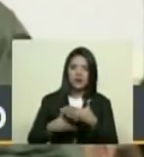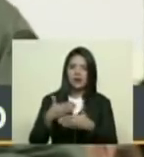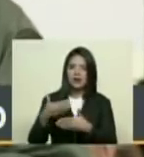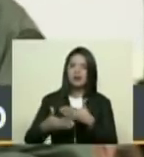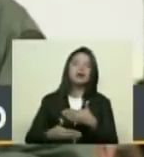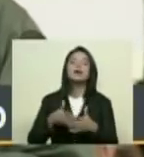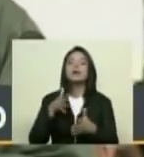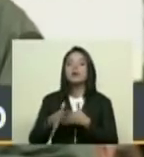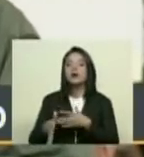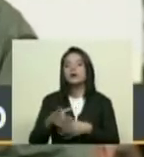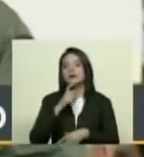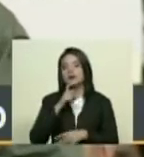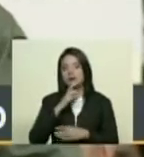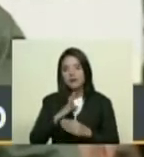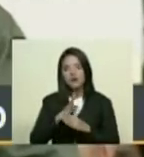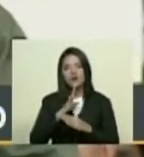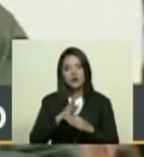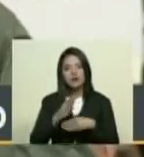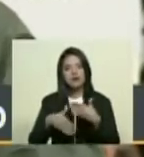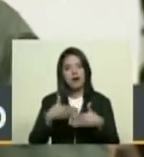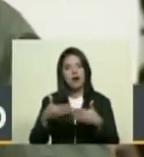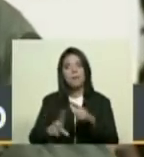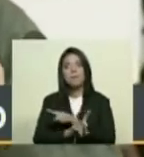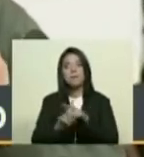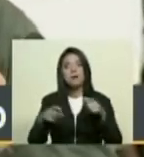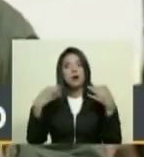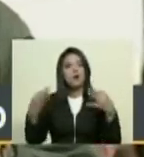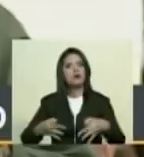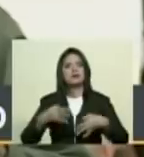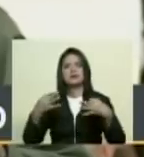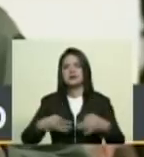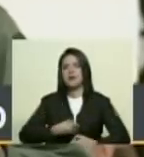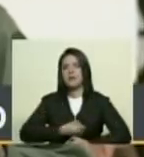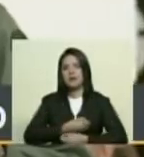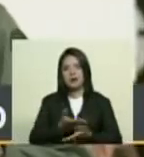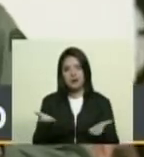sobre las dificultades, pero siempre llevando